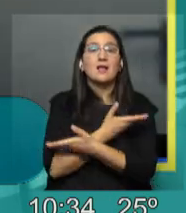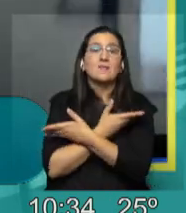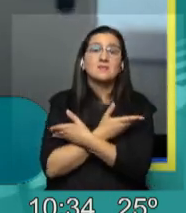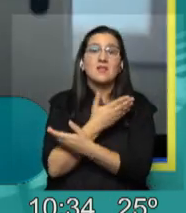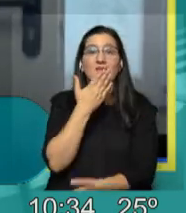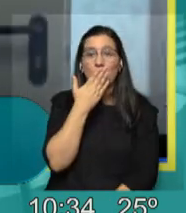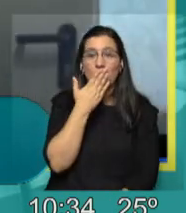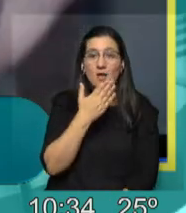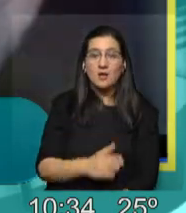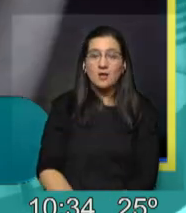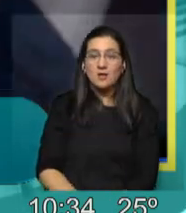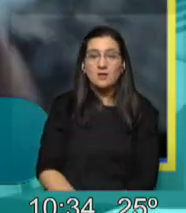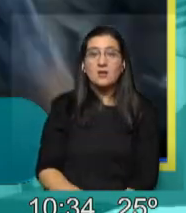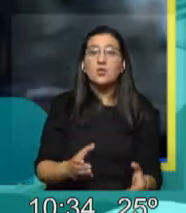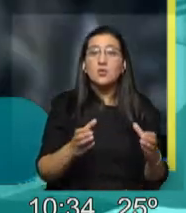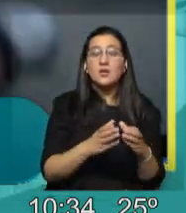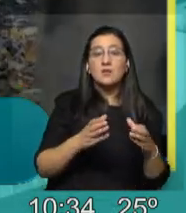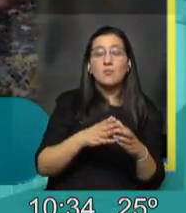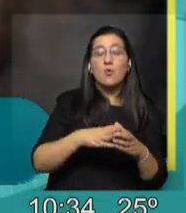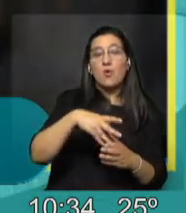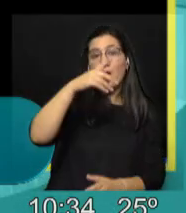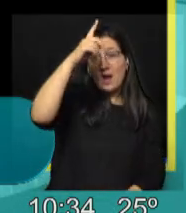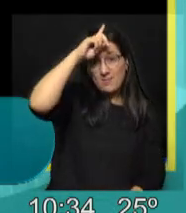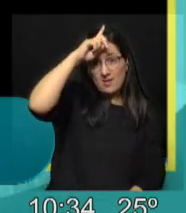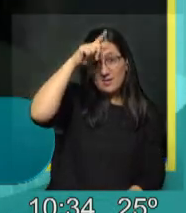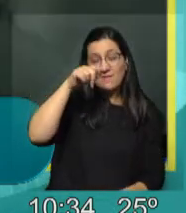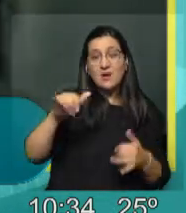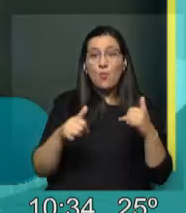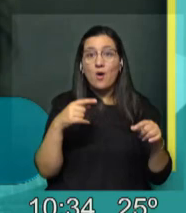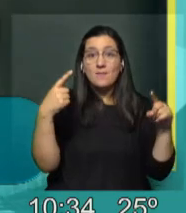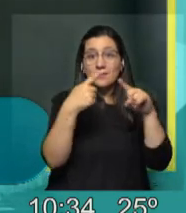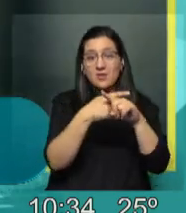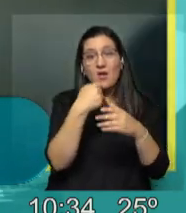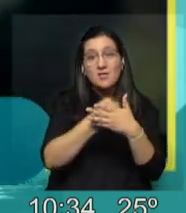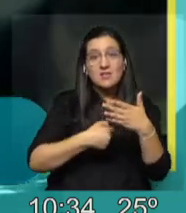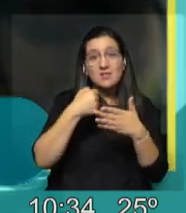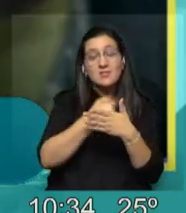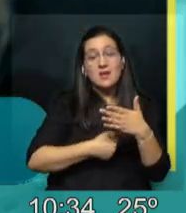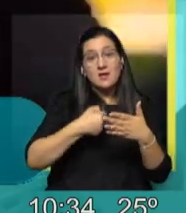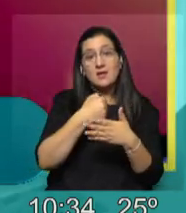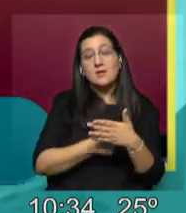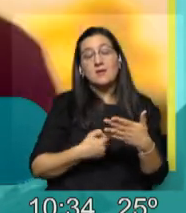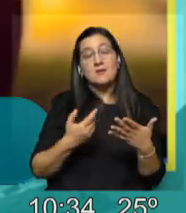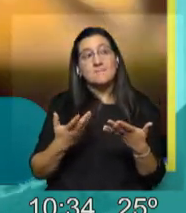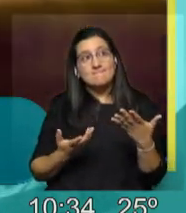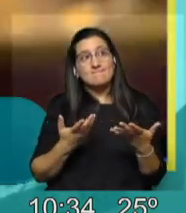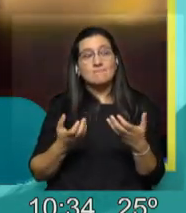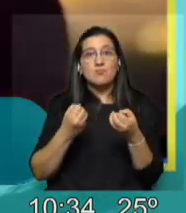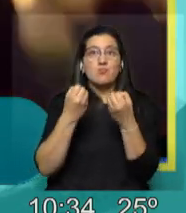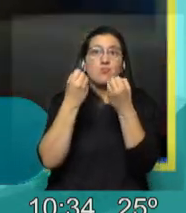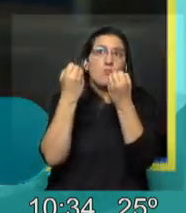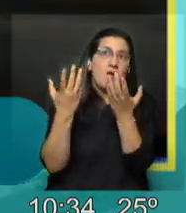algún motivo, y un equipo alemán que van a ser quienes van a jugar ese partido y tratar de... decir,